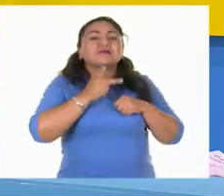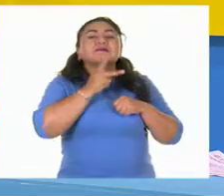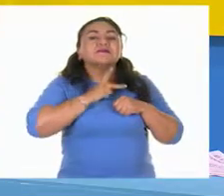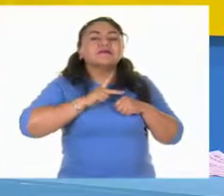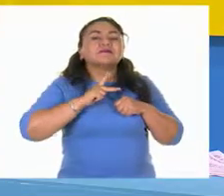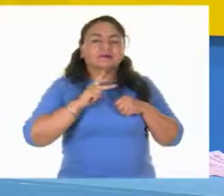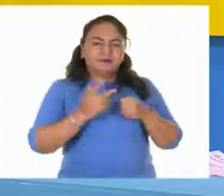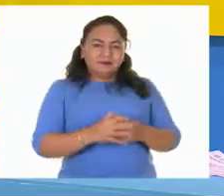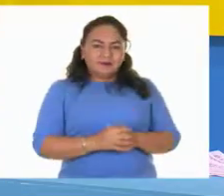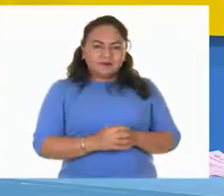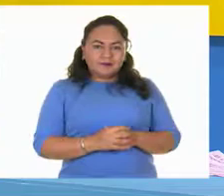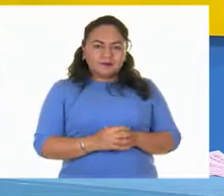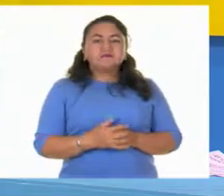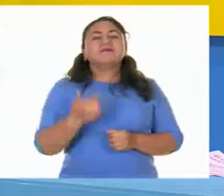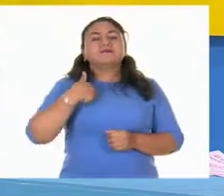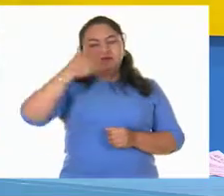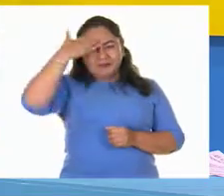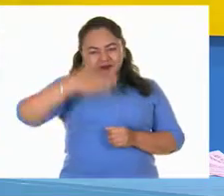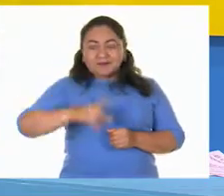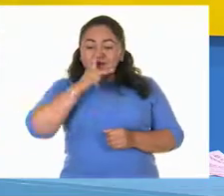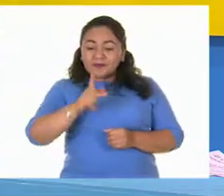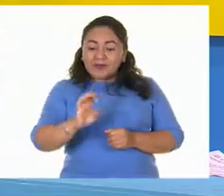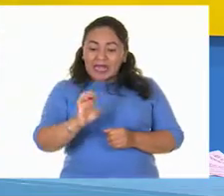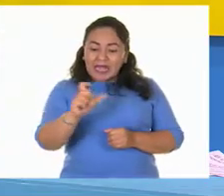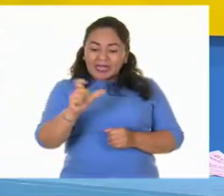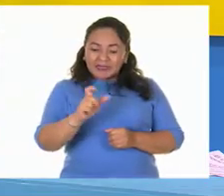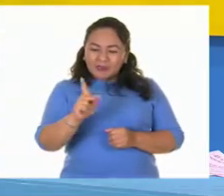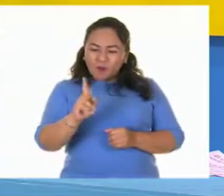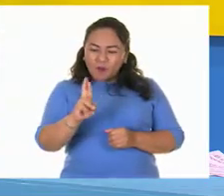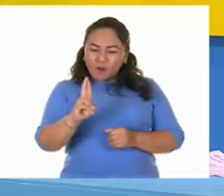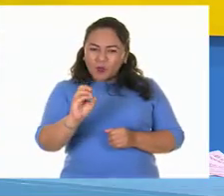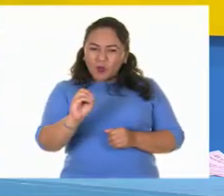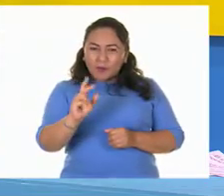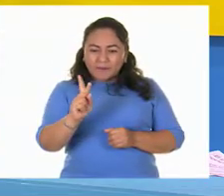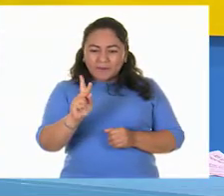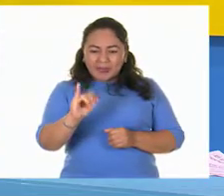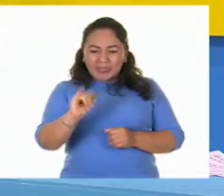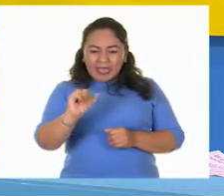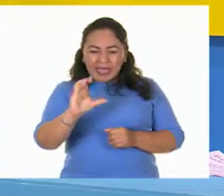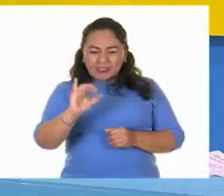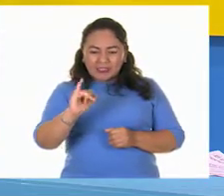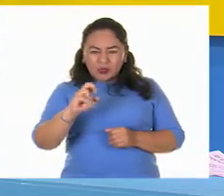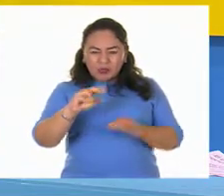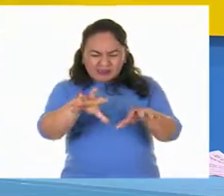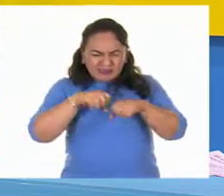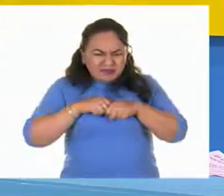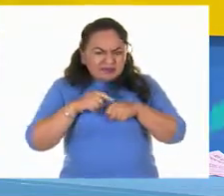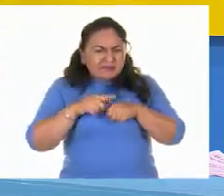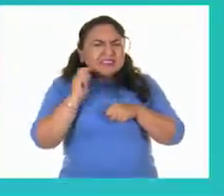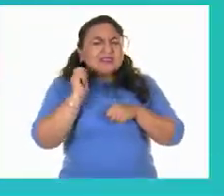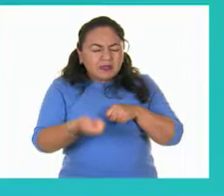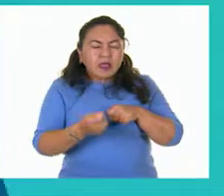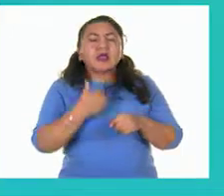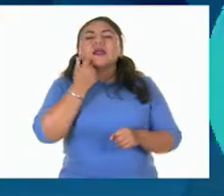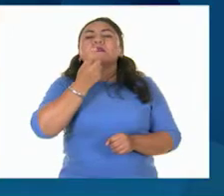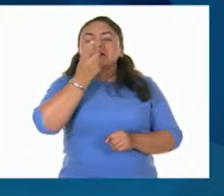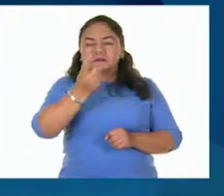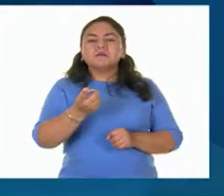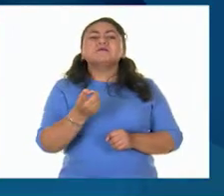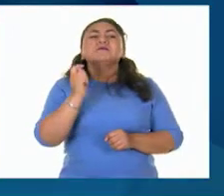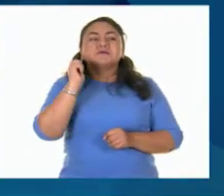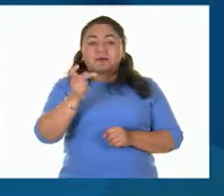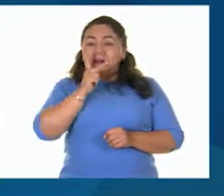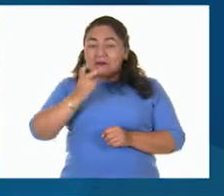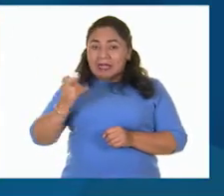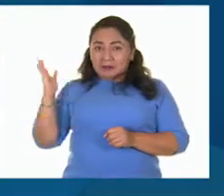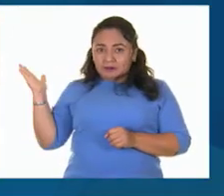Expropiación petrolera. Sé que esta palabra puede resultarles un poco extraña, así que vamos a ver su definición. Expropiar